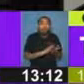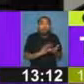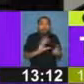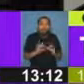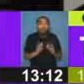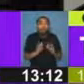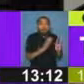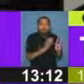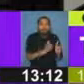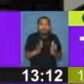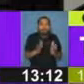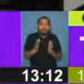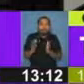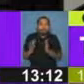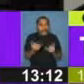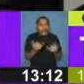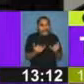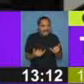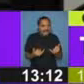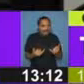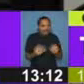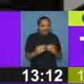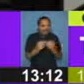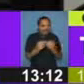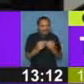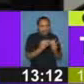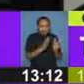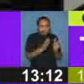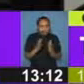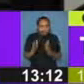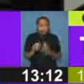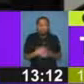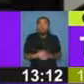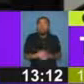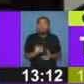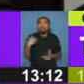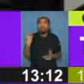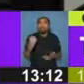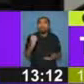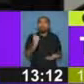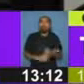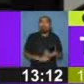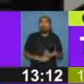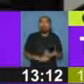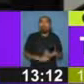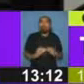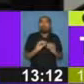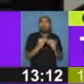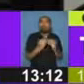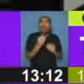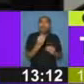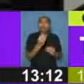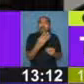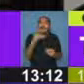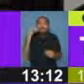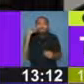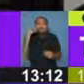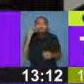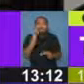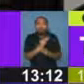etapas ahí hemos definido 48 establecimientos educativos más así que vamos a